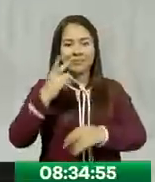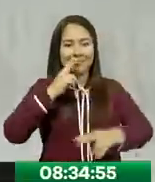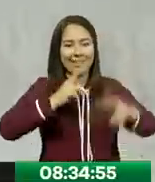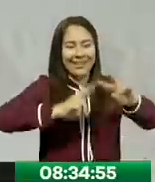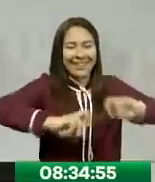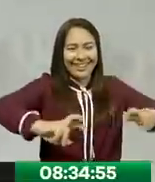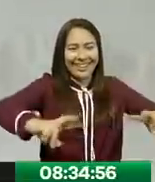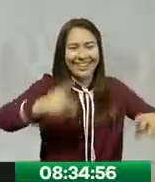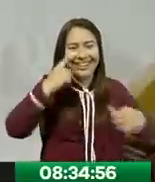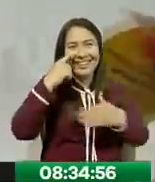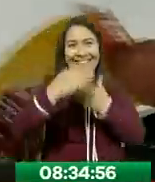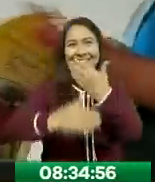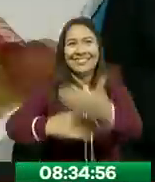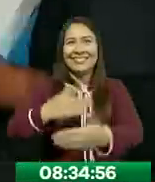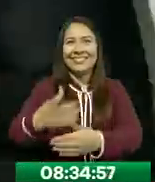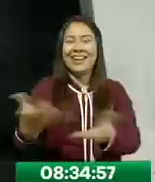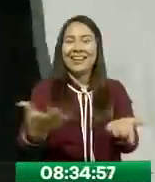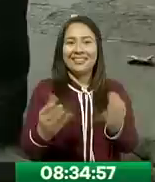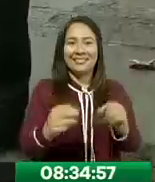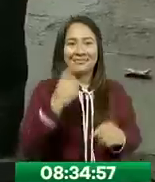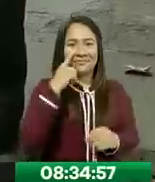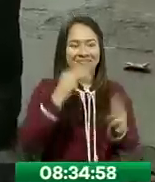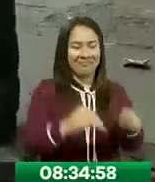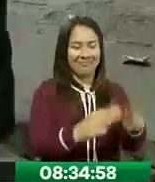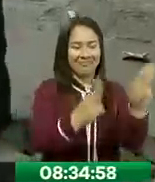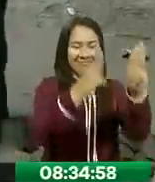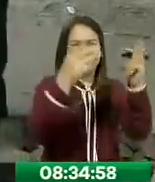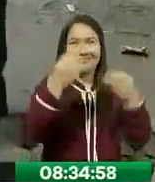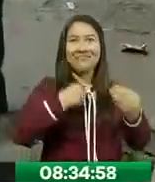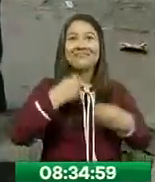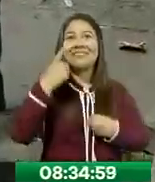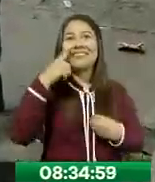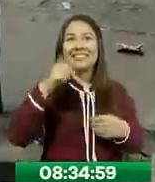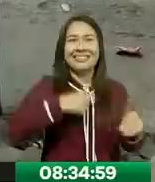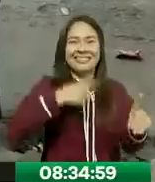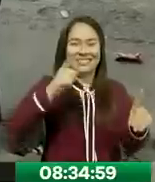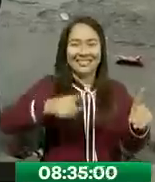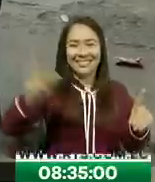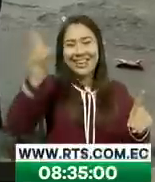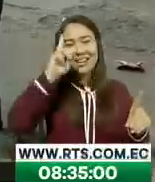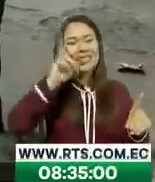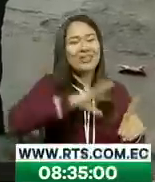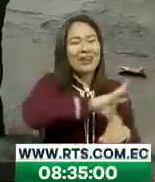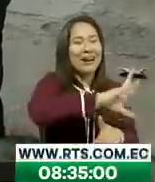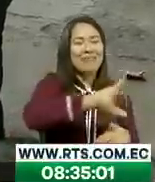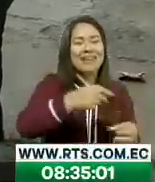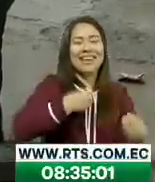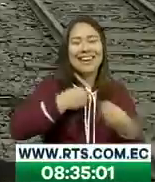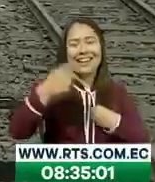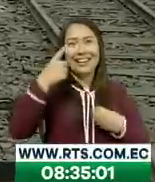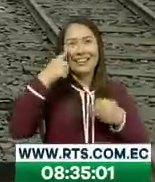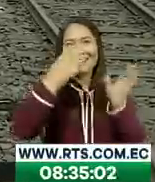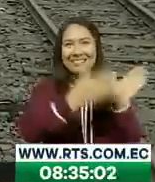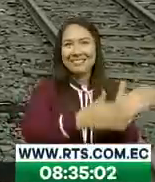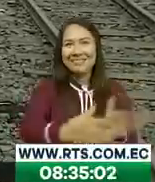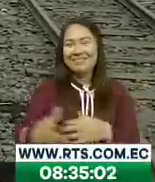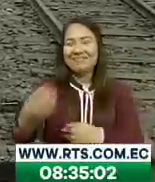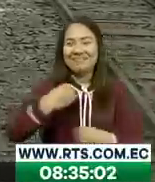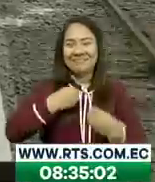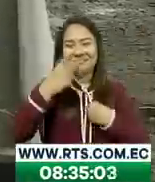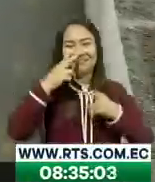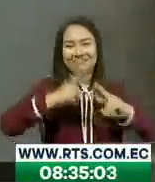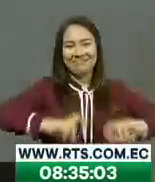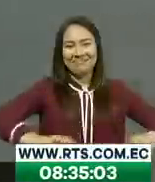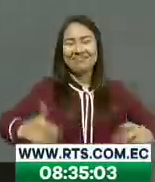de Milagro, provincia del Guayas, en donde vieron la seguridad forzada. De ahí que elementos policiales llegaron al punto